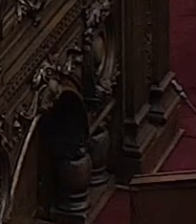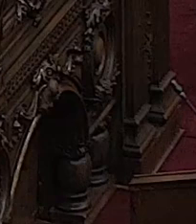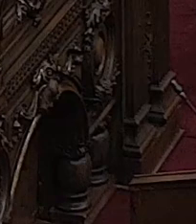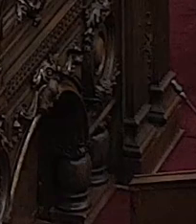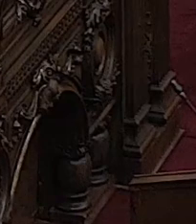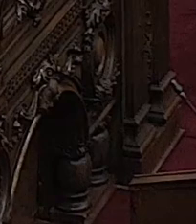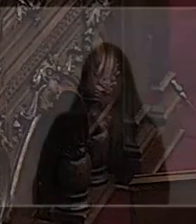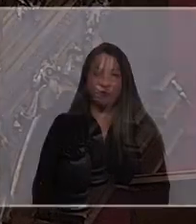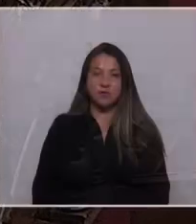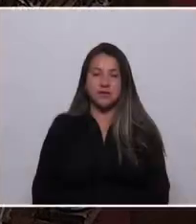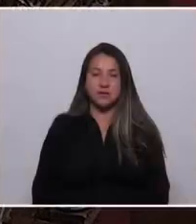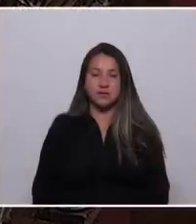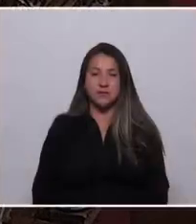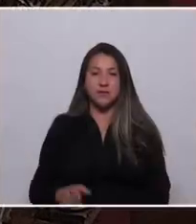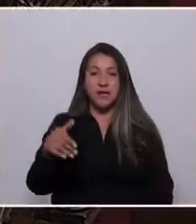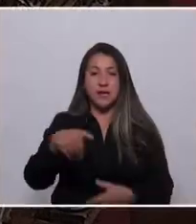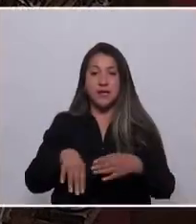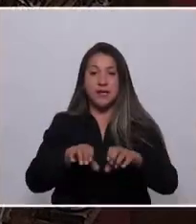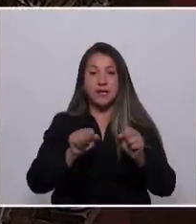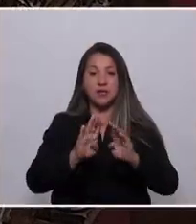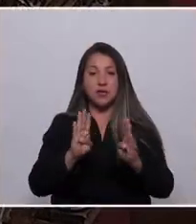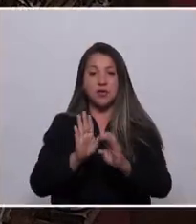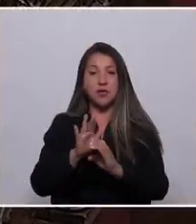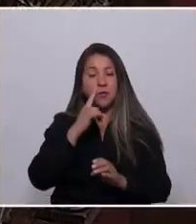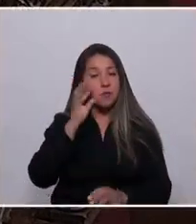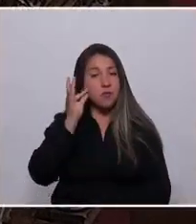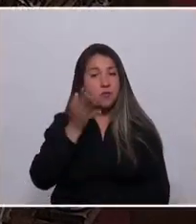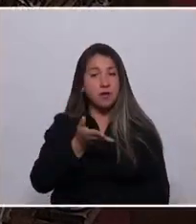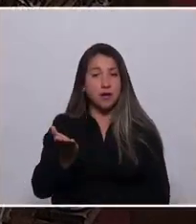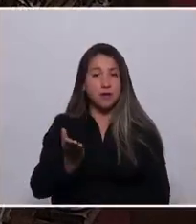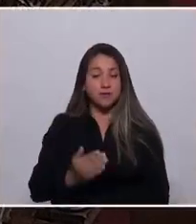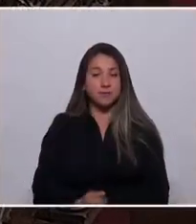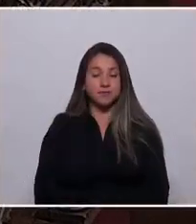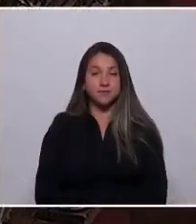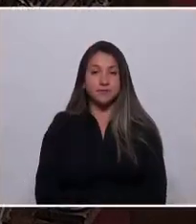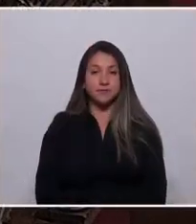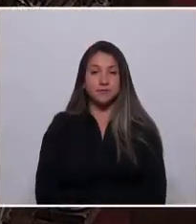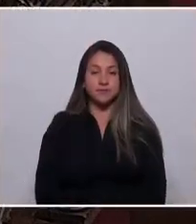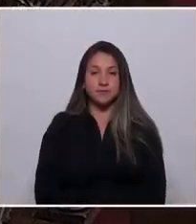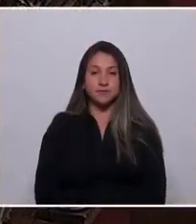Han emitido su voto, señoras y señores convencionales.